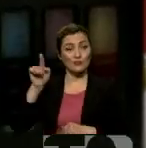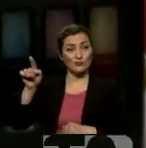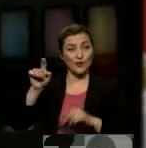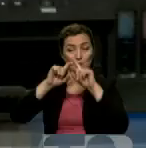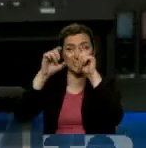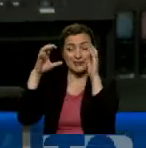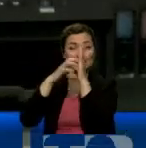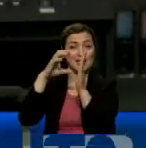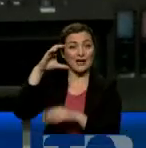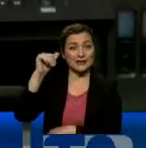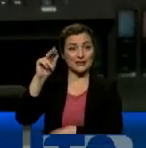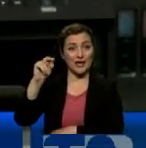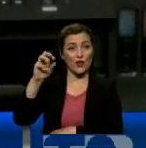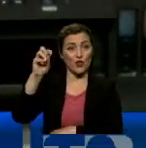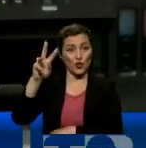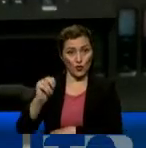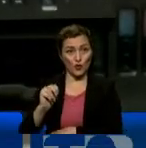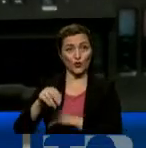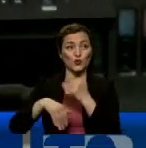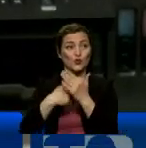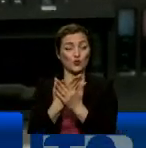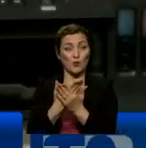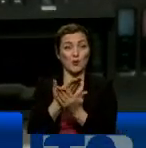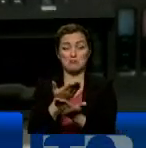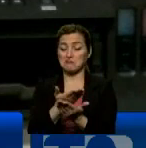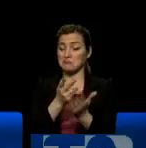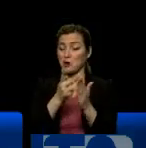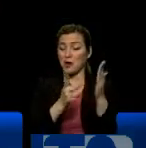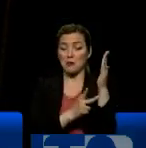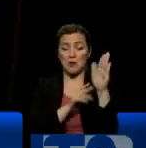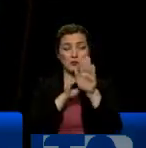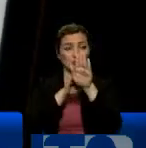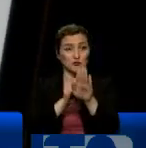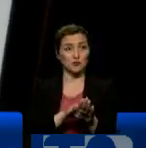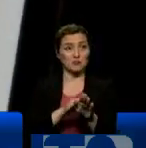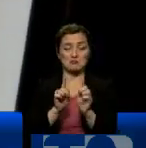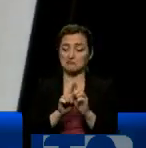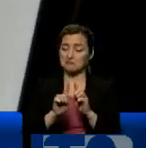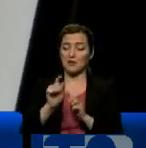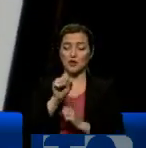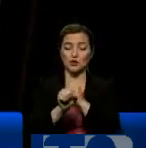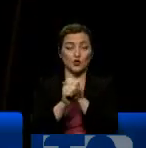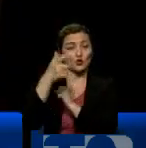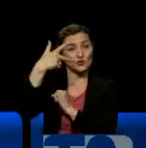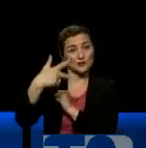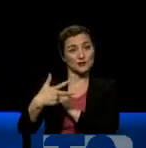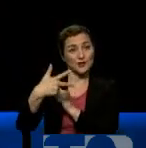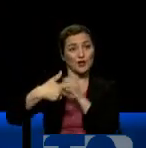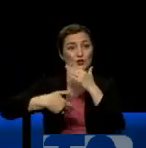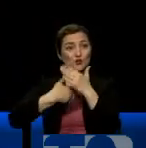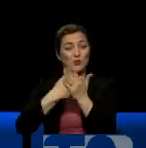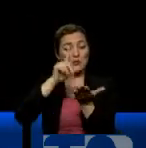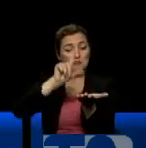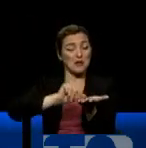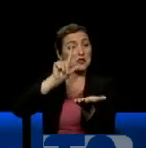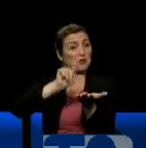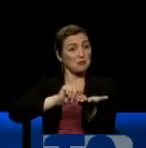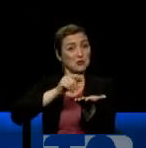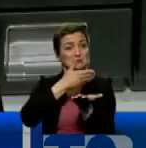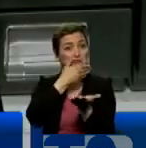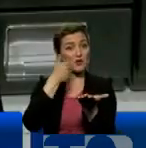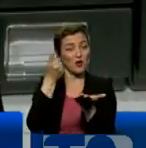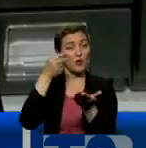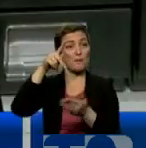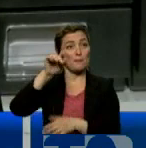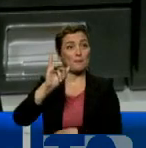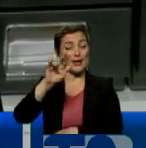nuevos acontecimientos para el mercado ecuatoriano. Un programa de garantías extendida de 3 años y 3 nuevas impresoras de la línea